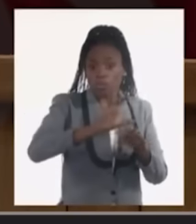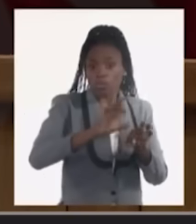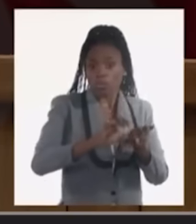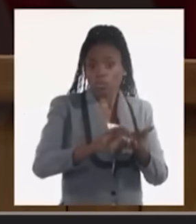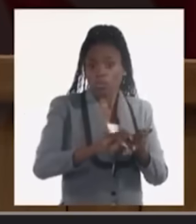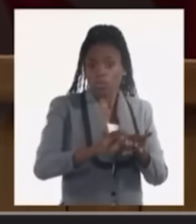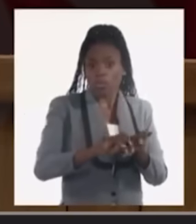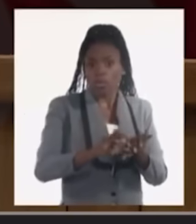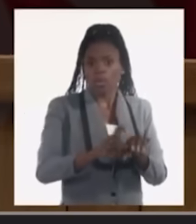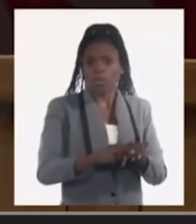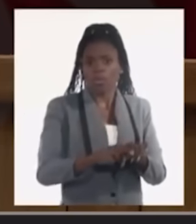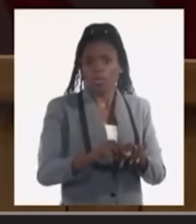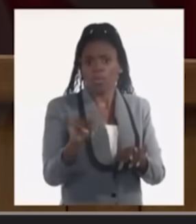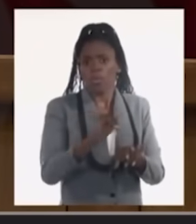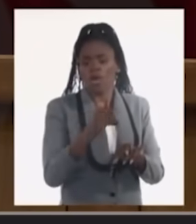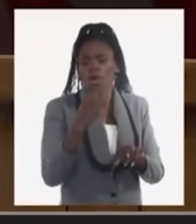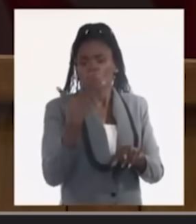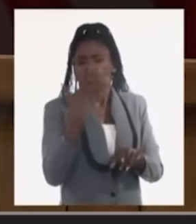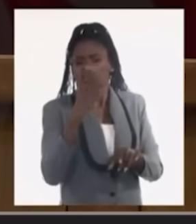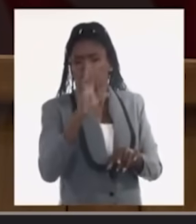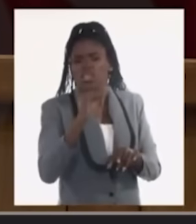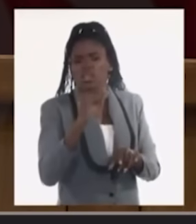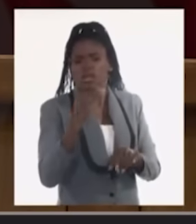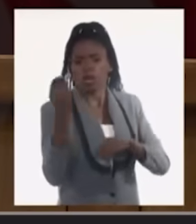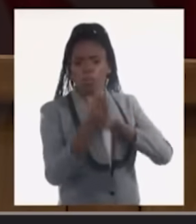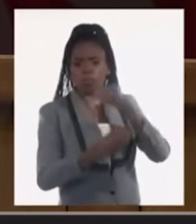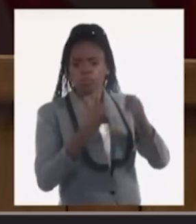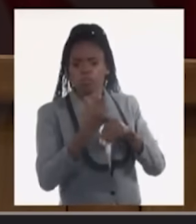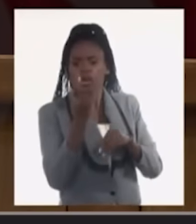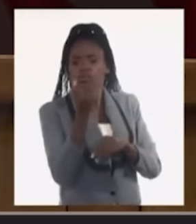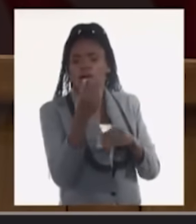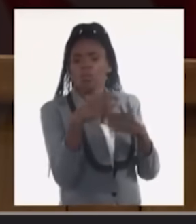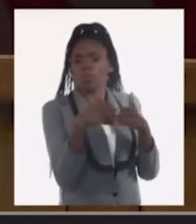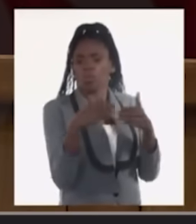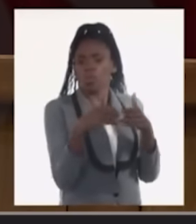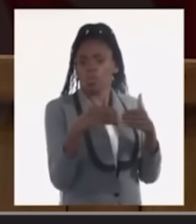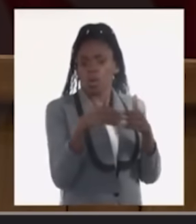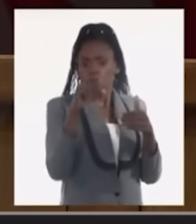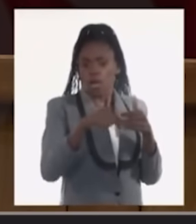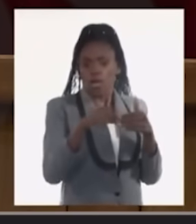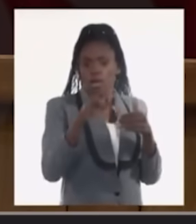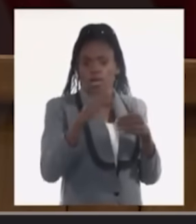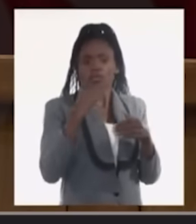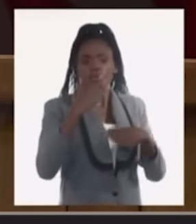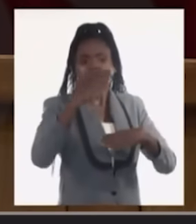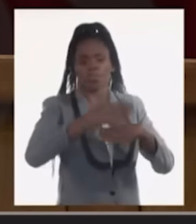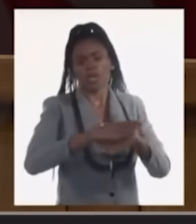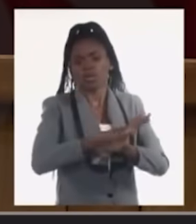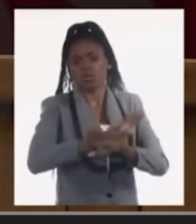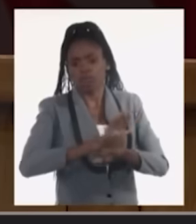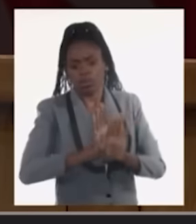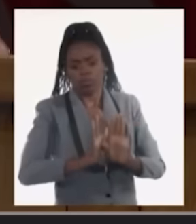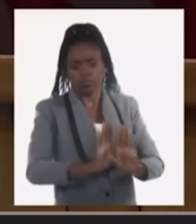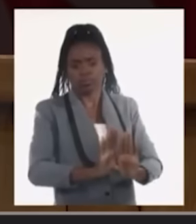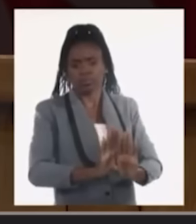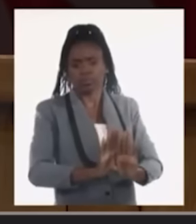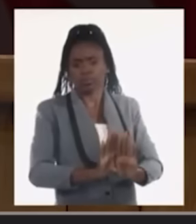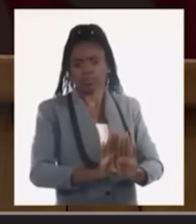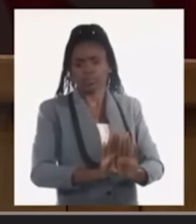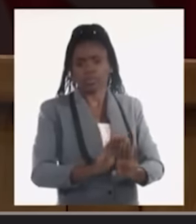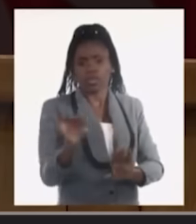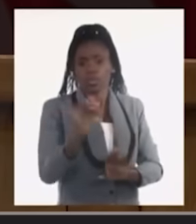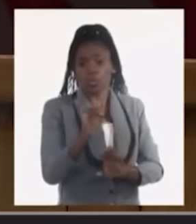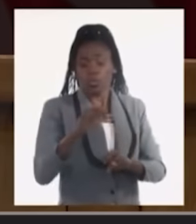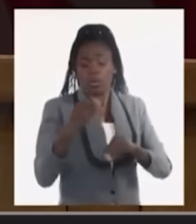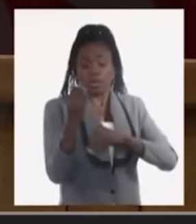esté proyectando cuál es la tasa de cambio que va a regir en este país. Eso hay que detenerlo. Y además esa tasa de